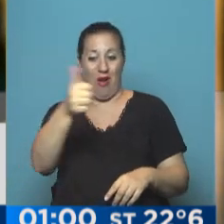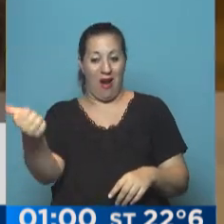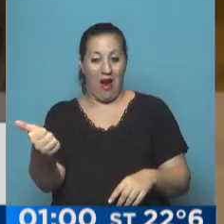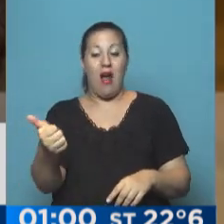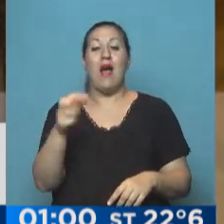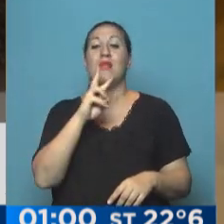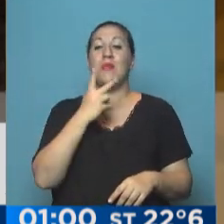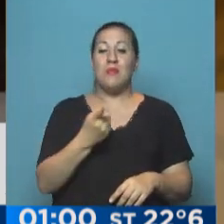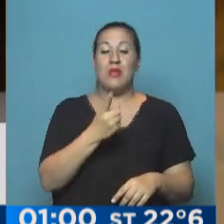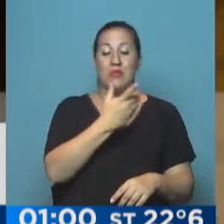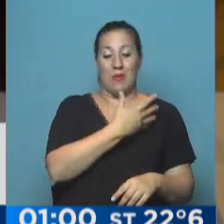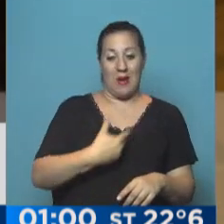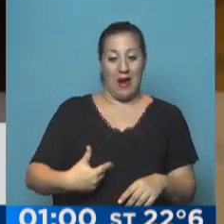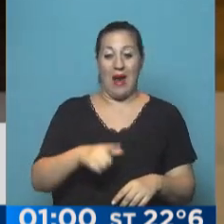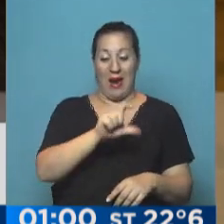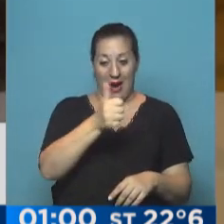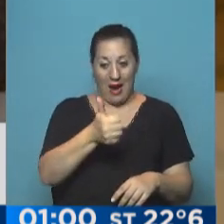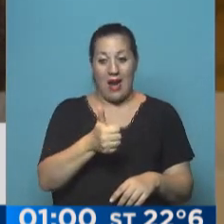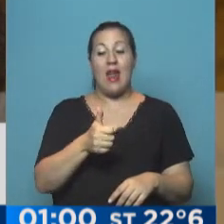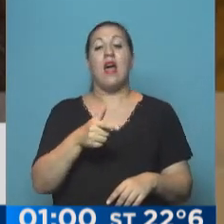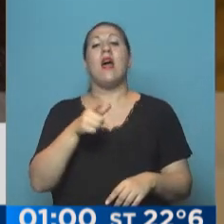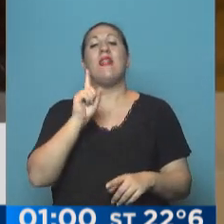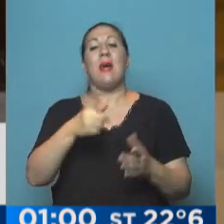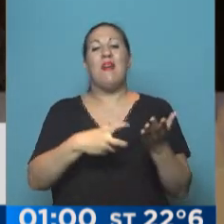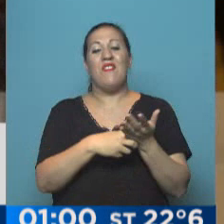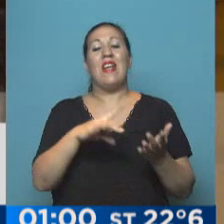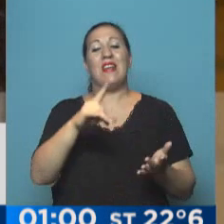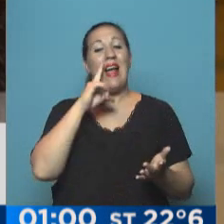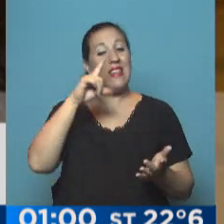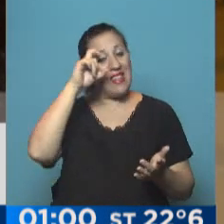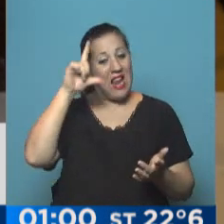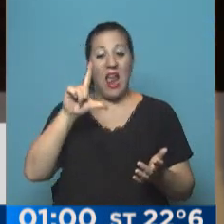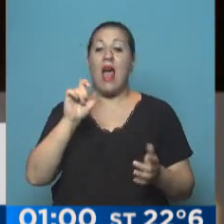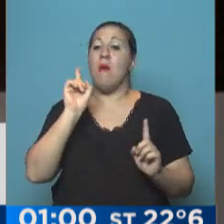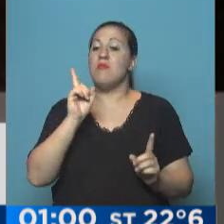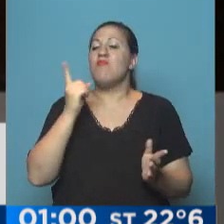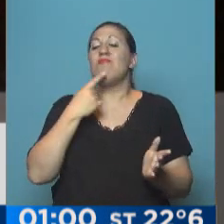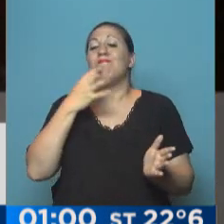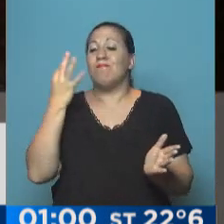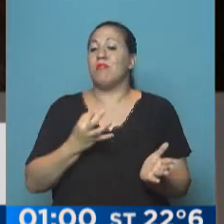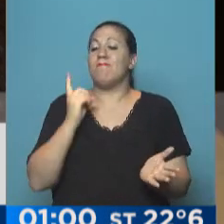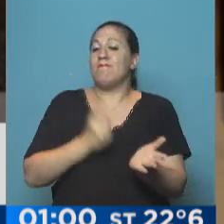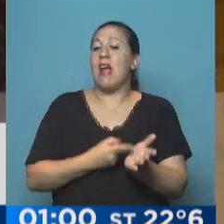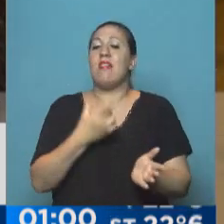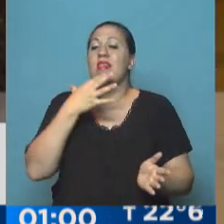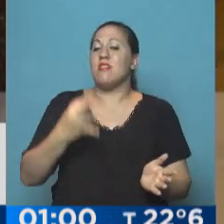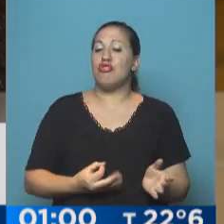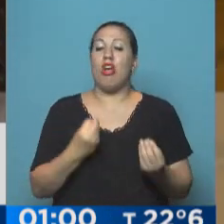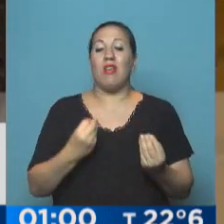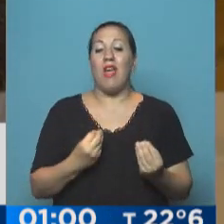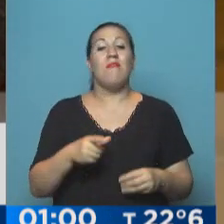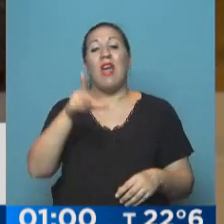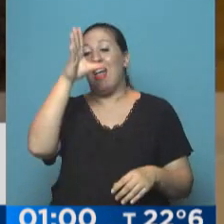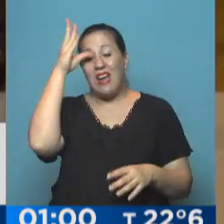expresó en el mismo sentido que el fiscal Jorge Di Lello, quien entendió que el mandato de la presidenta Cristina Fernández de Kirchner finalizó a las 24